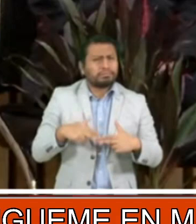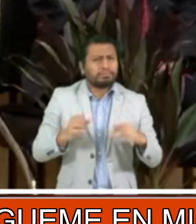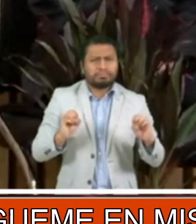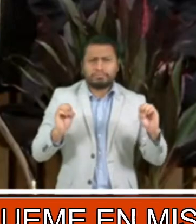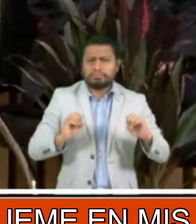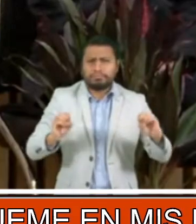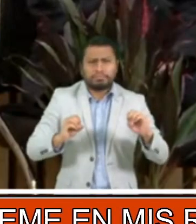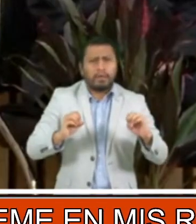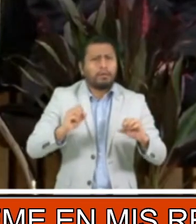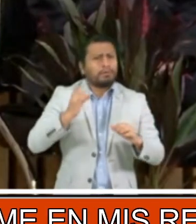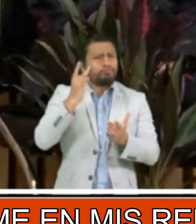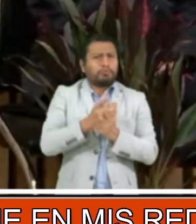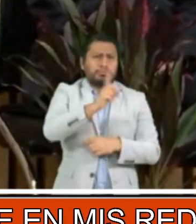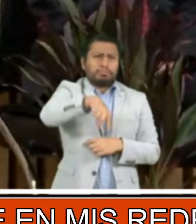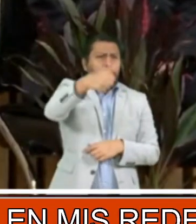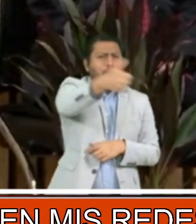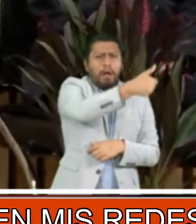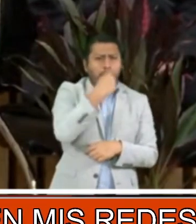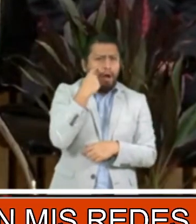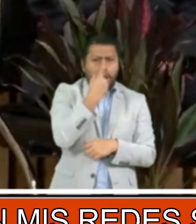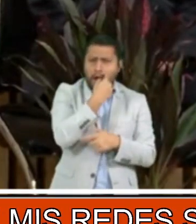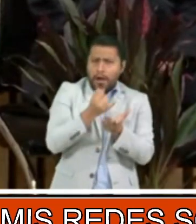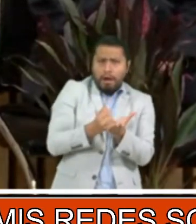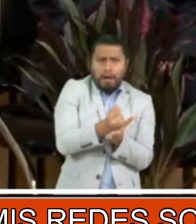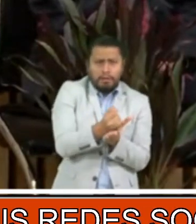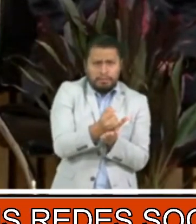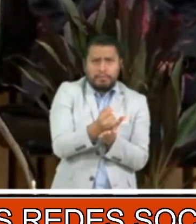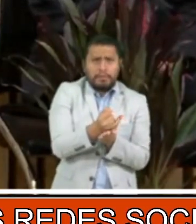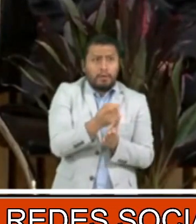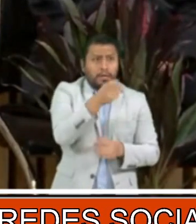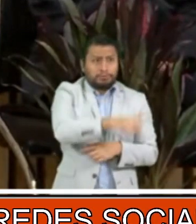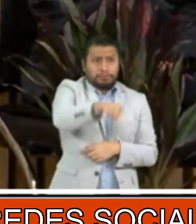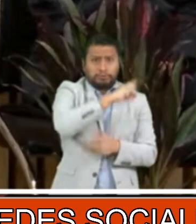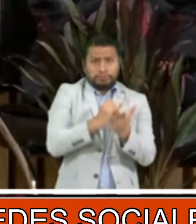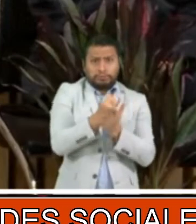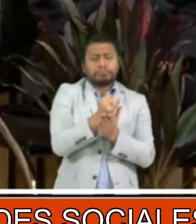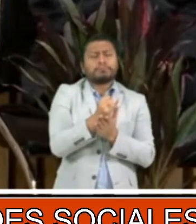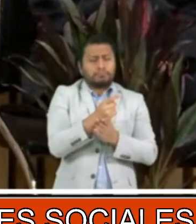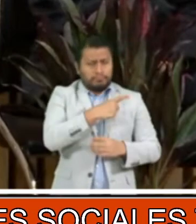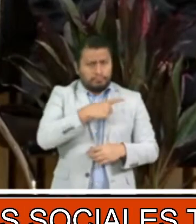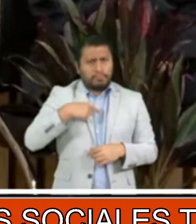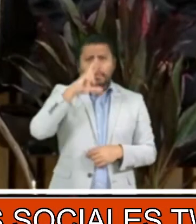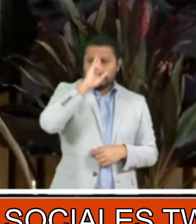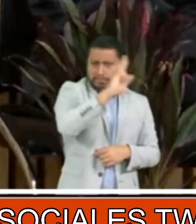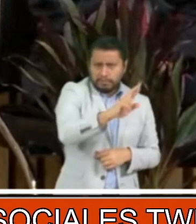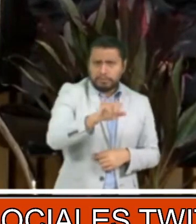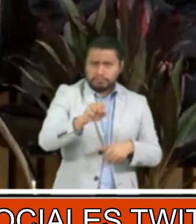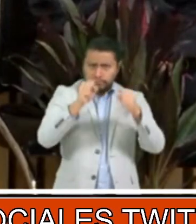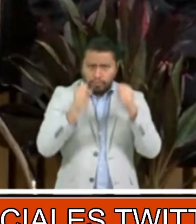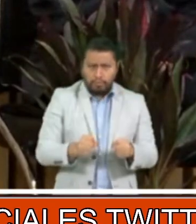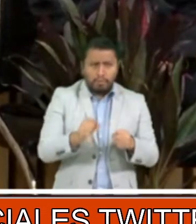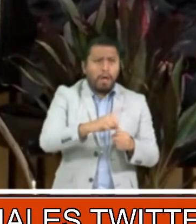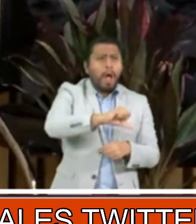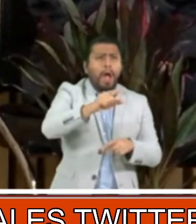solamente con sus convicciones personales. Se habrá de respetar esa decisión, se respetará a quienes